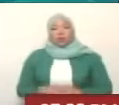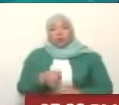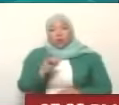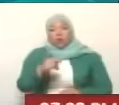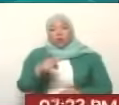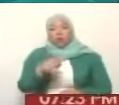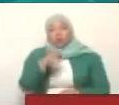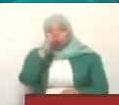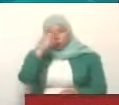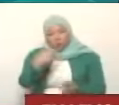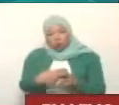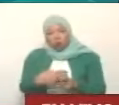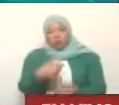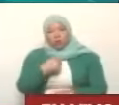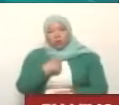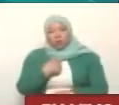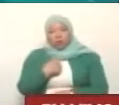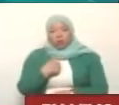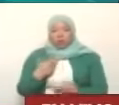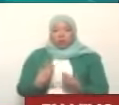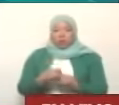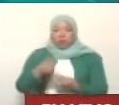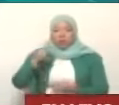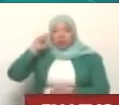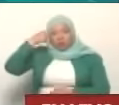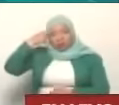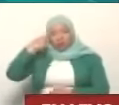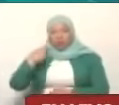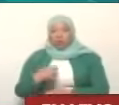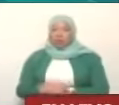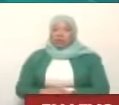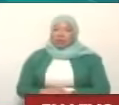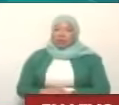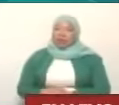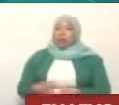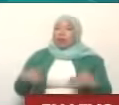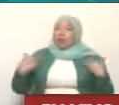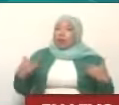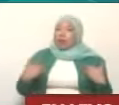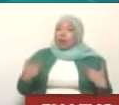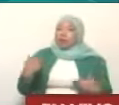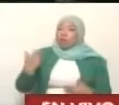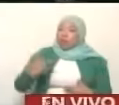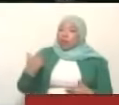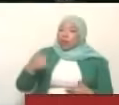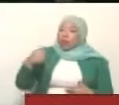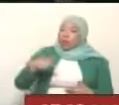Es mi honor de que usted se recuerde de mí. Qué alegría que estés en Venezuela.